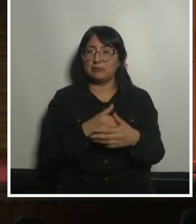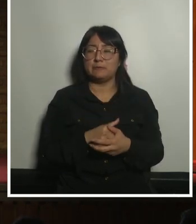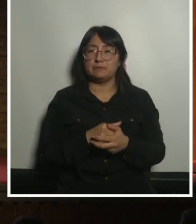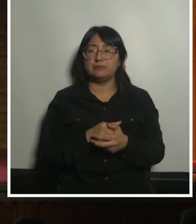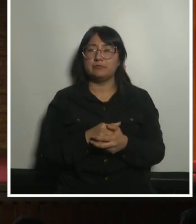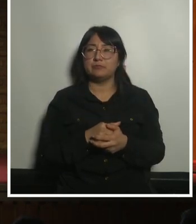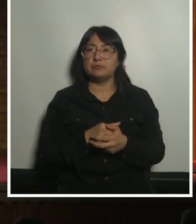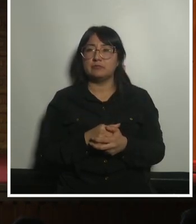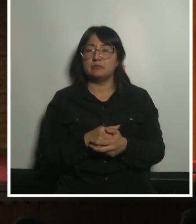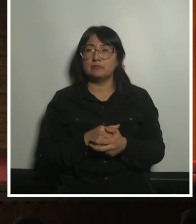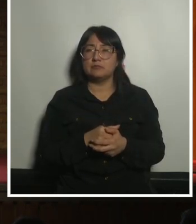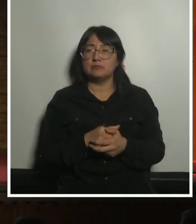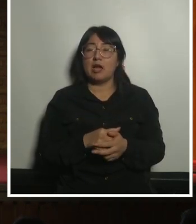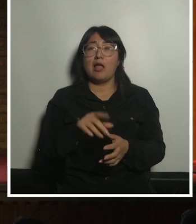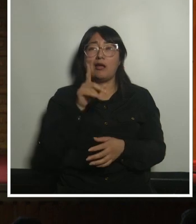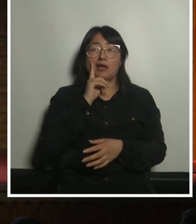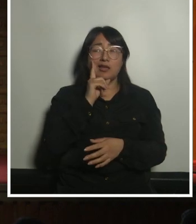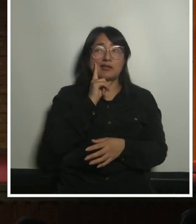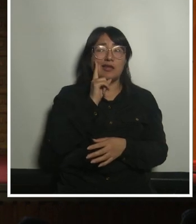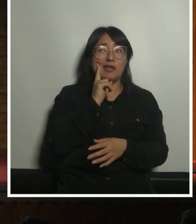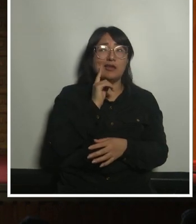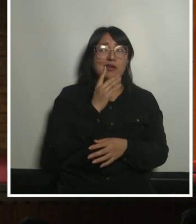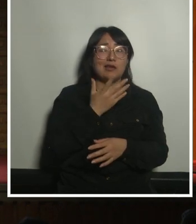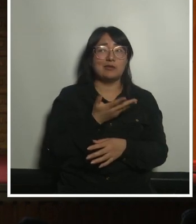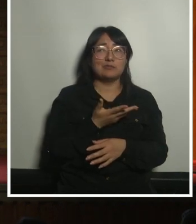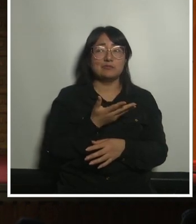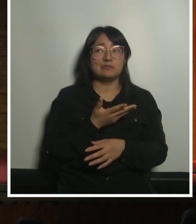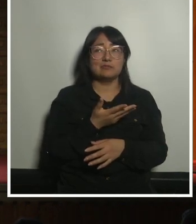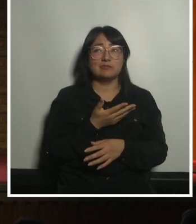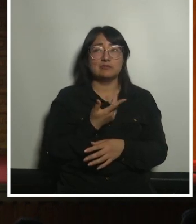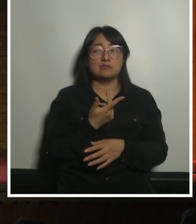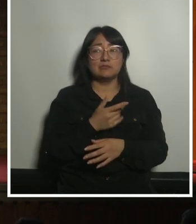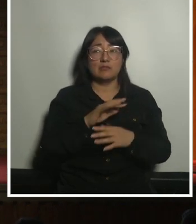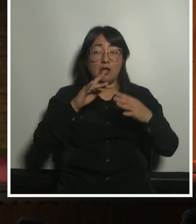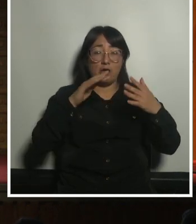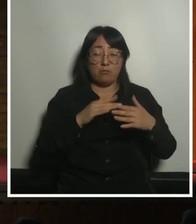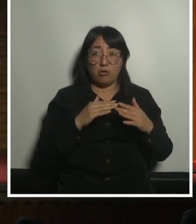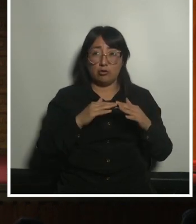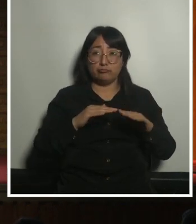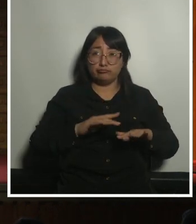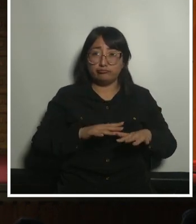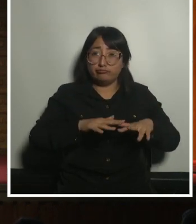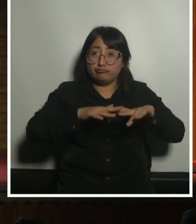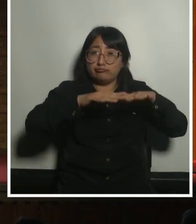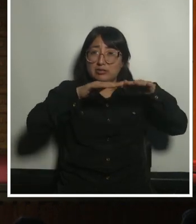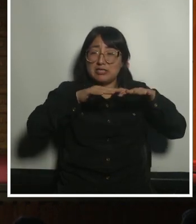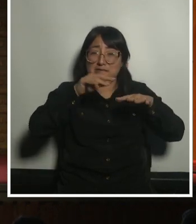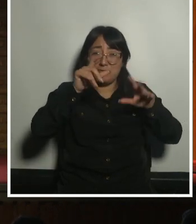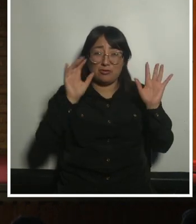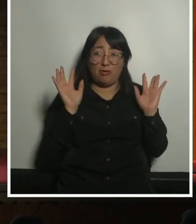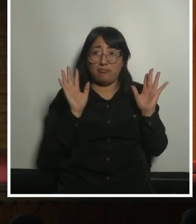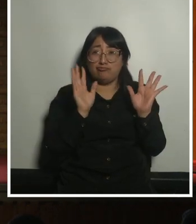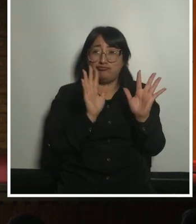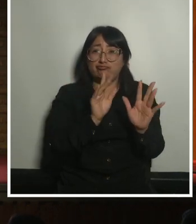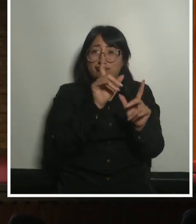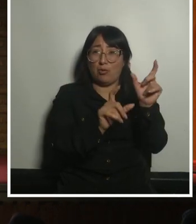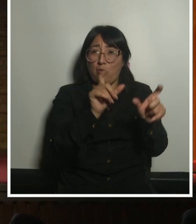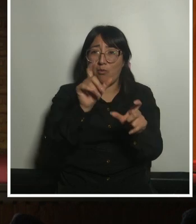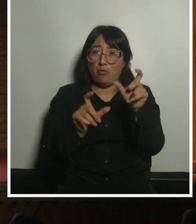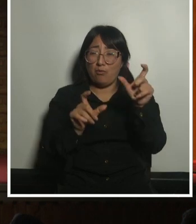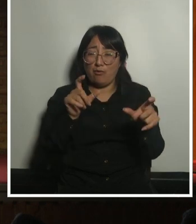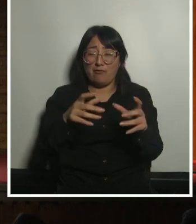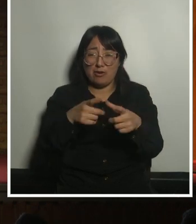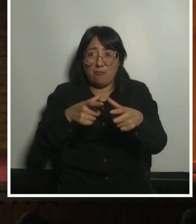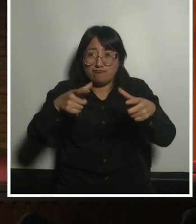de alta antropización, principalmente por crecimiento urbano, crecimiento urbano disperso, principalmente